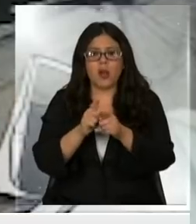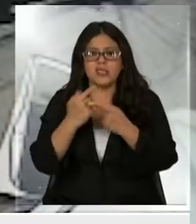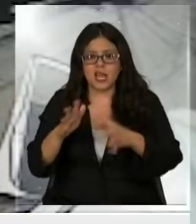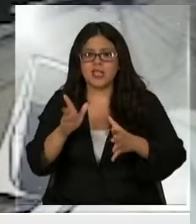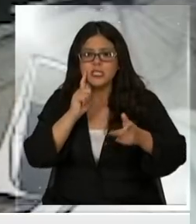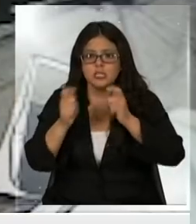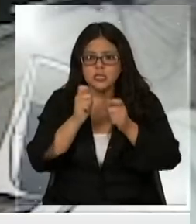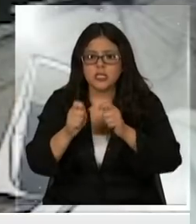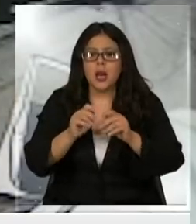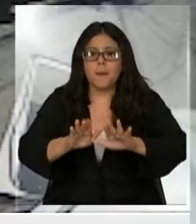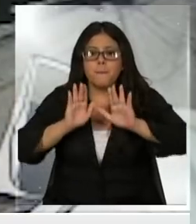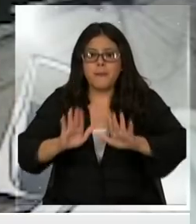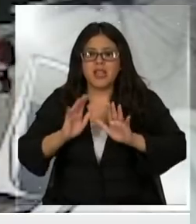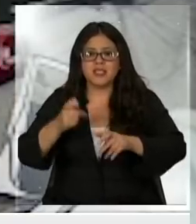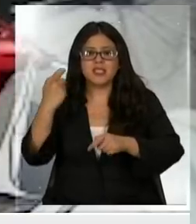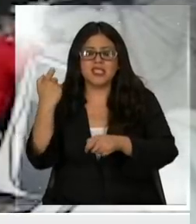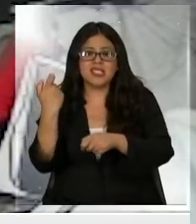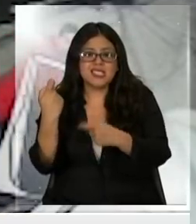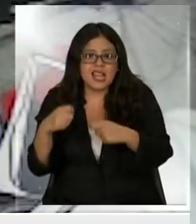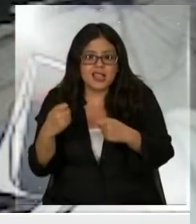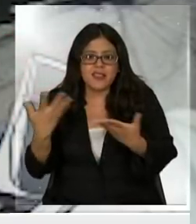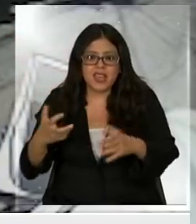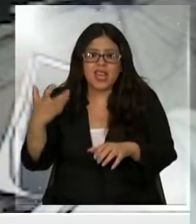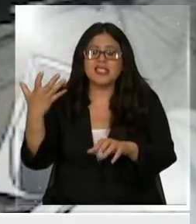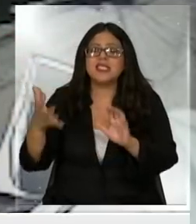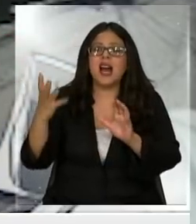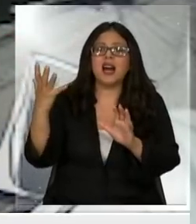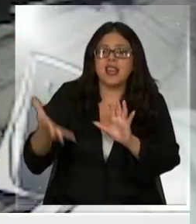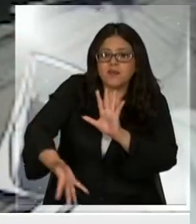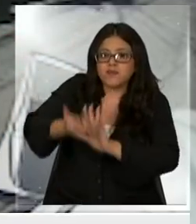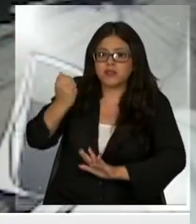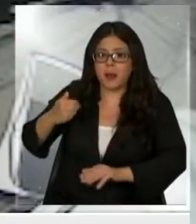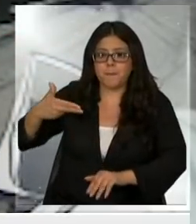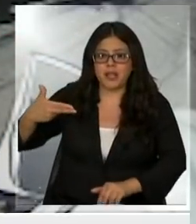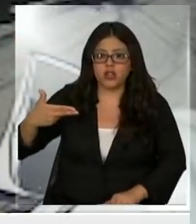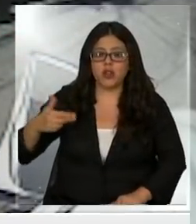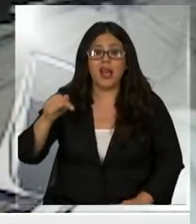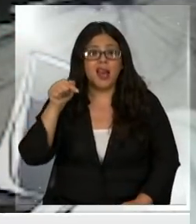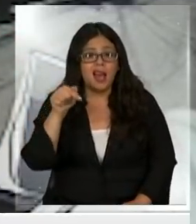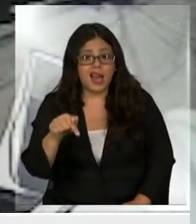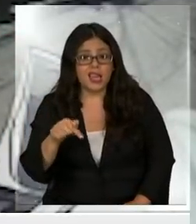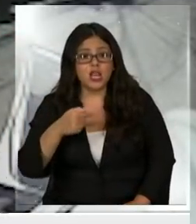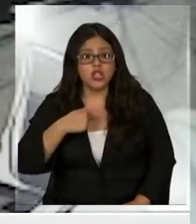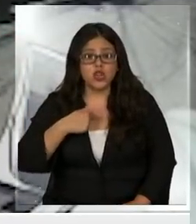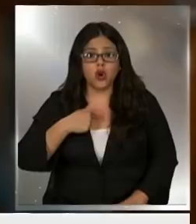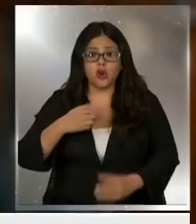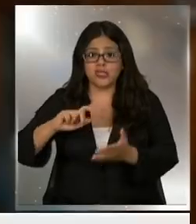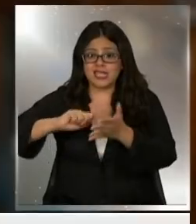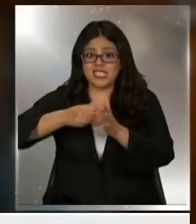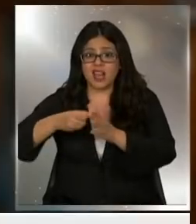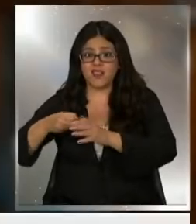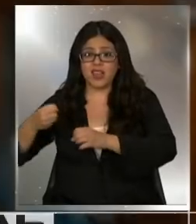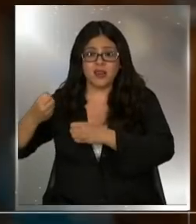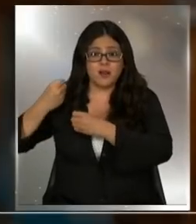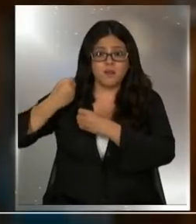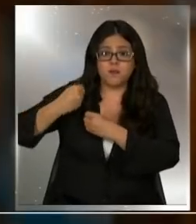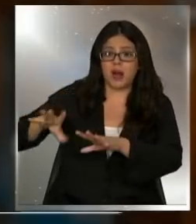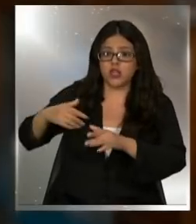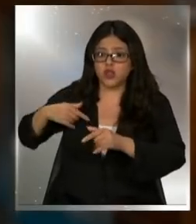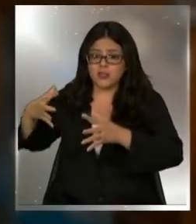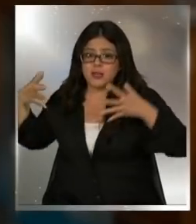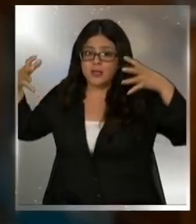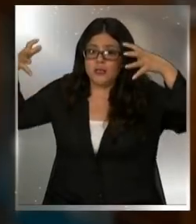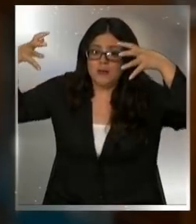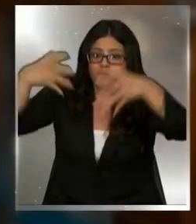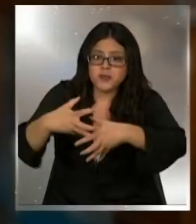y espera el momento para tratar de arrebatarle la pistola. Entonces ahí fue cuando yo solté mis llaves y me la balancé al